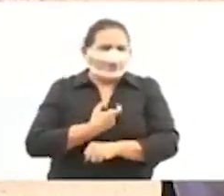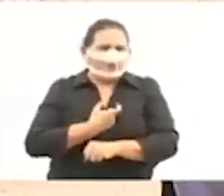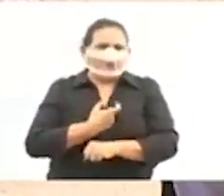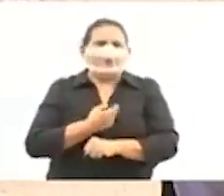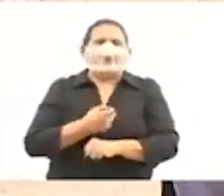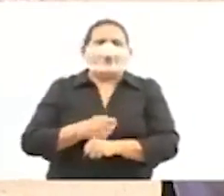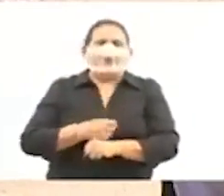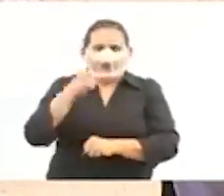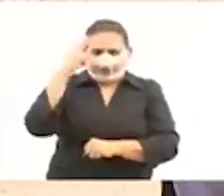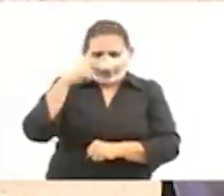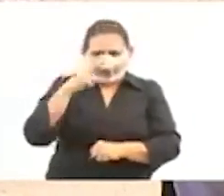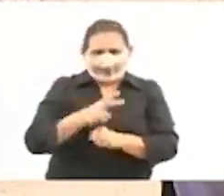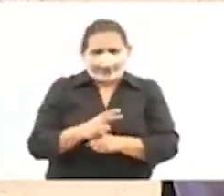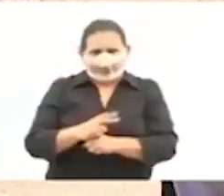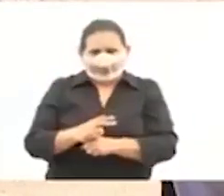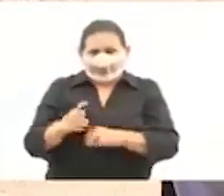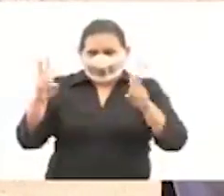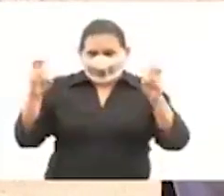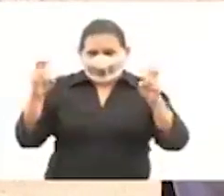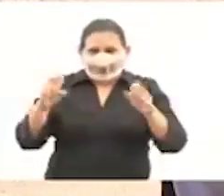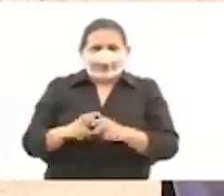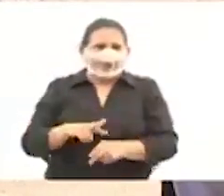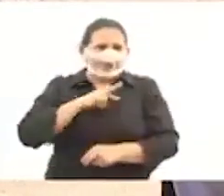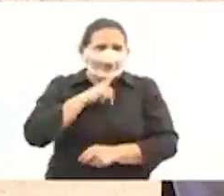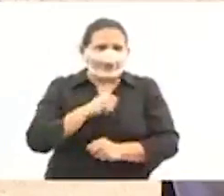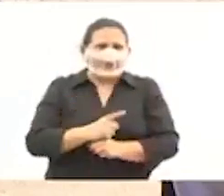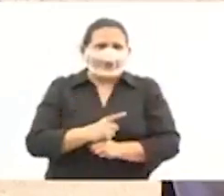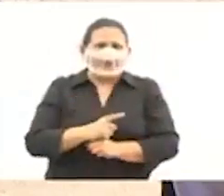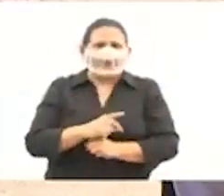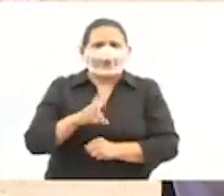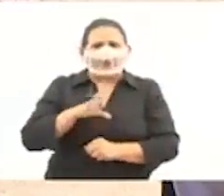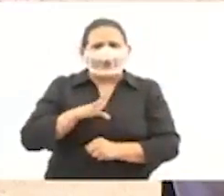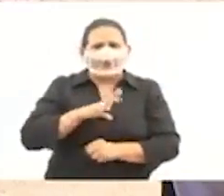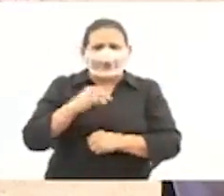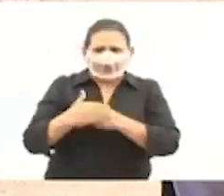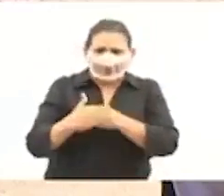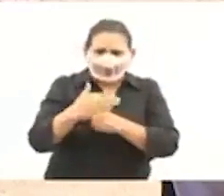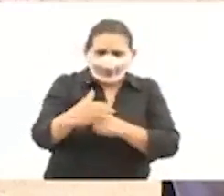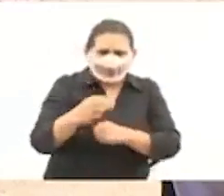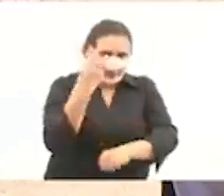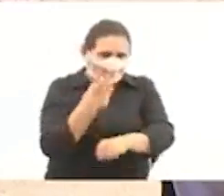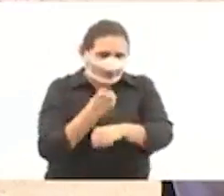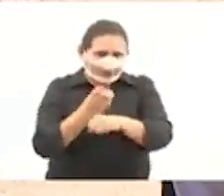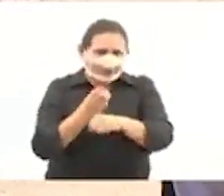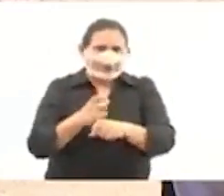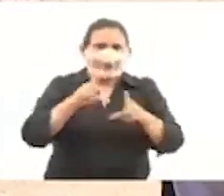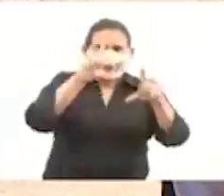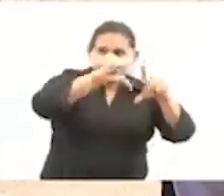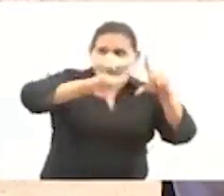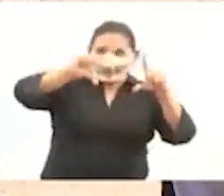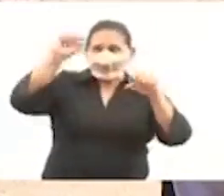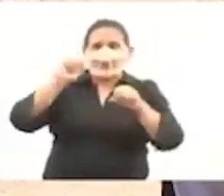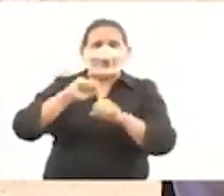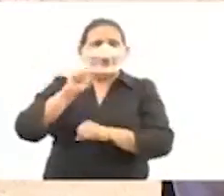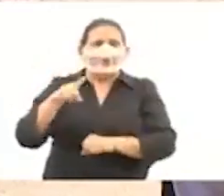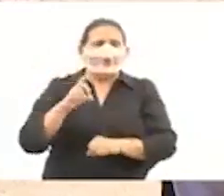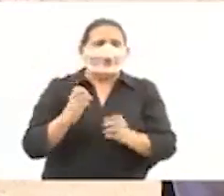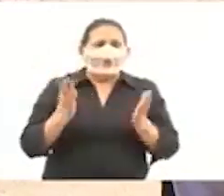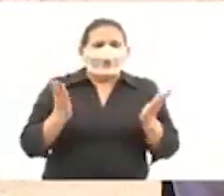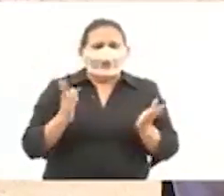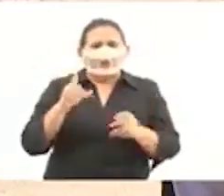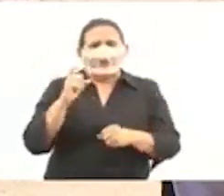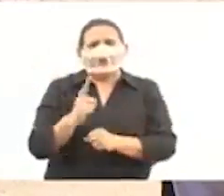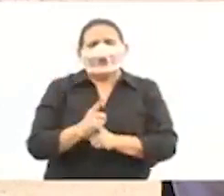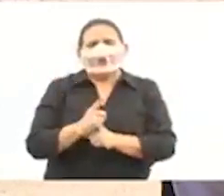otro lado en el tema de la mejora regulatoria logramos avanzar al tercer lugar nacional según el observatorio nacional de